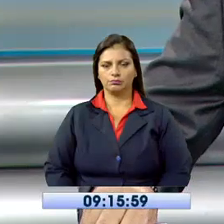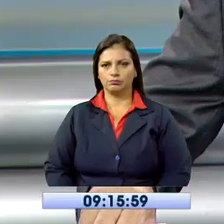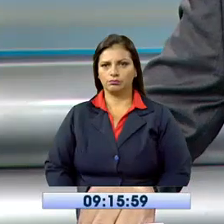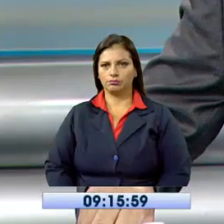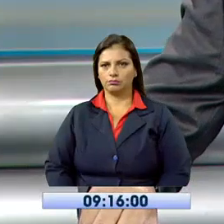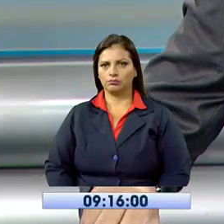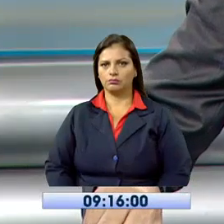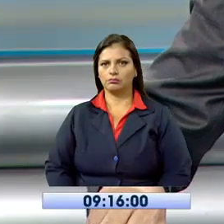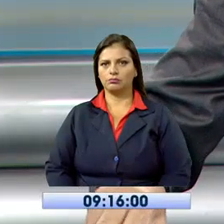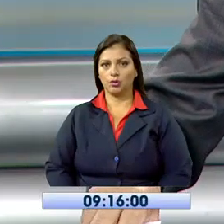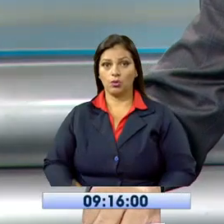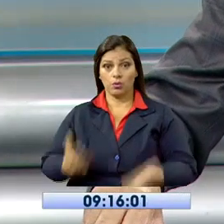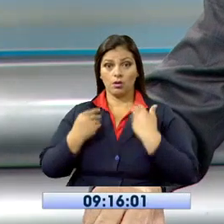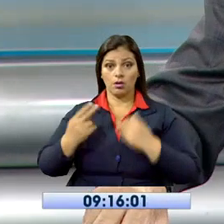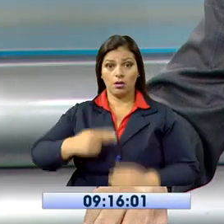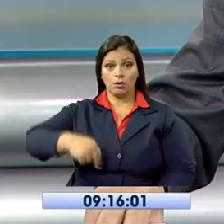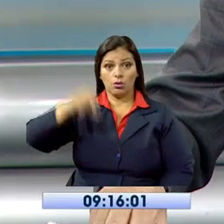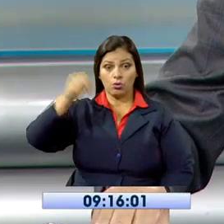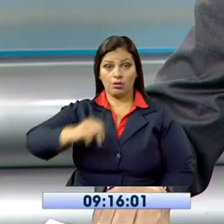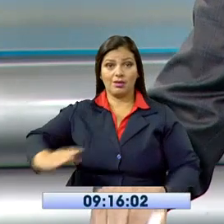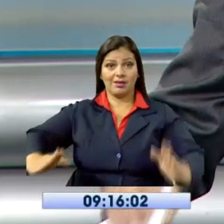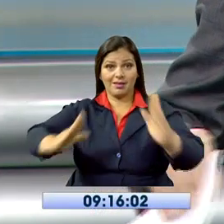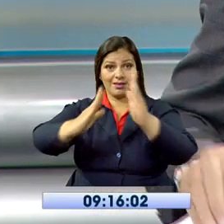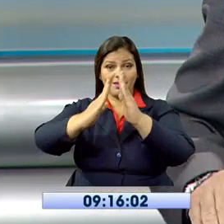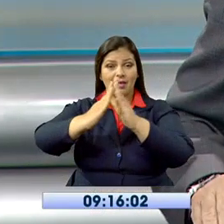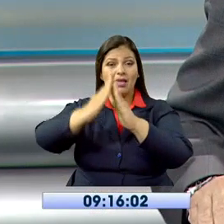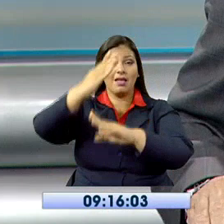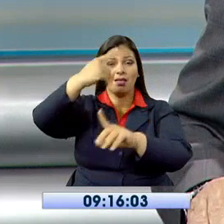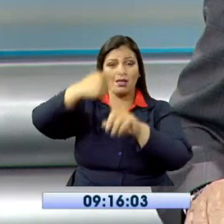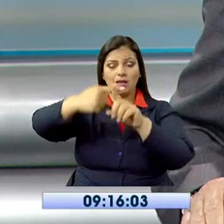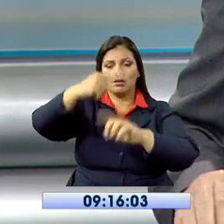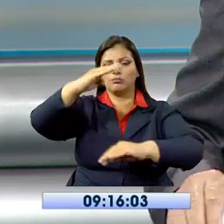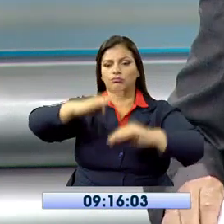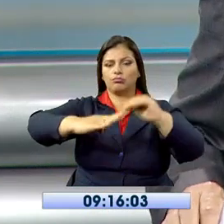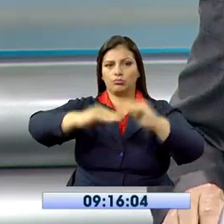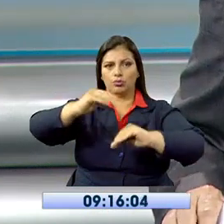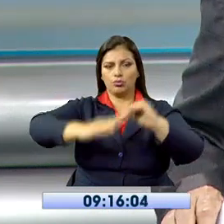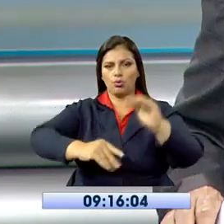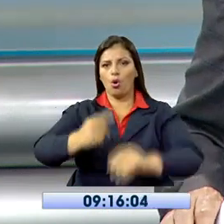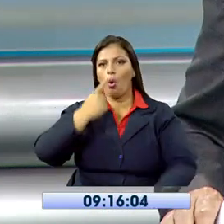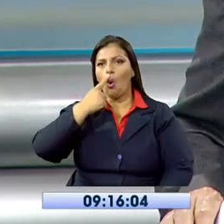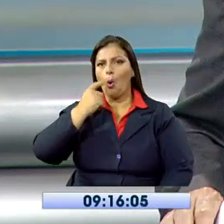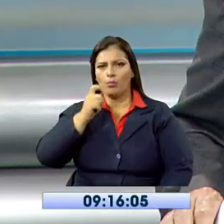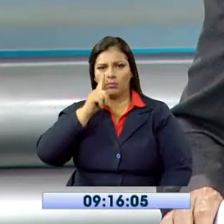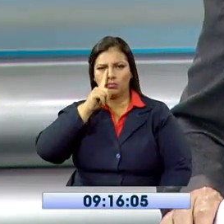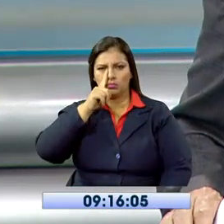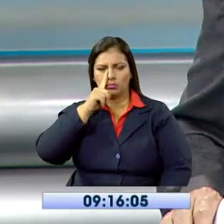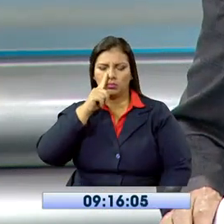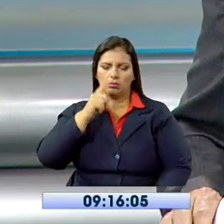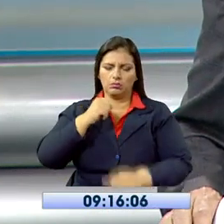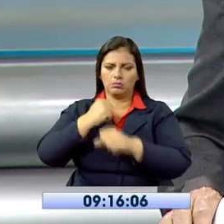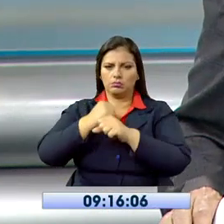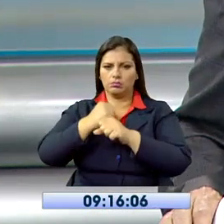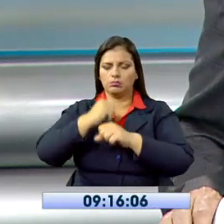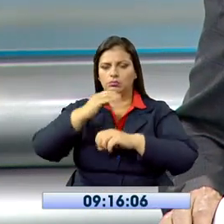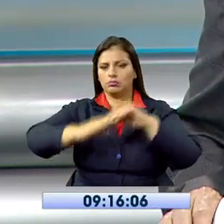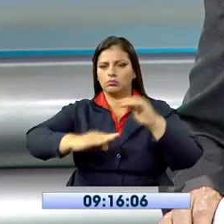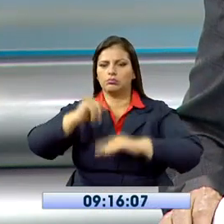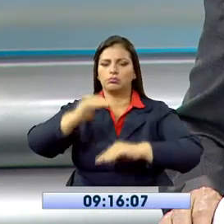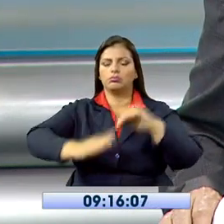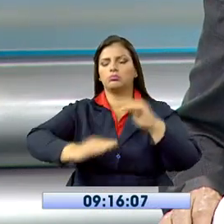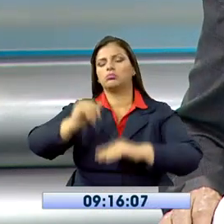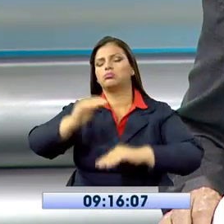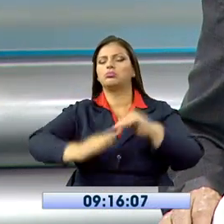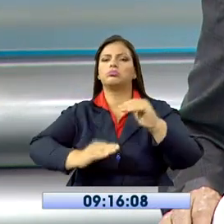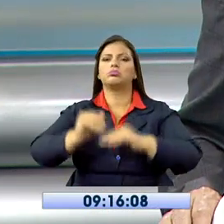de una iglesia al norte de Guayaquil. Se trata de un joven obrero que, según un compañero de él, al parecer habría